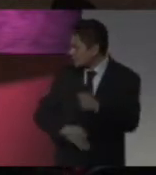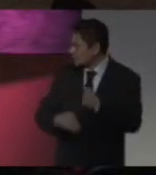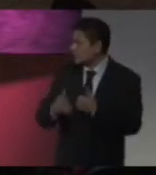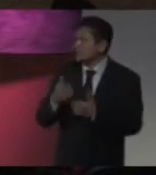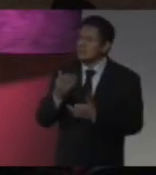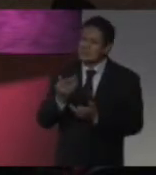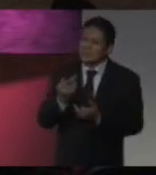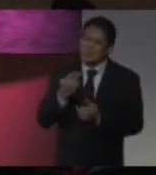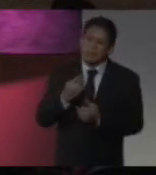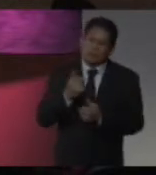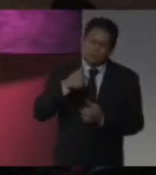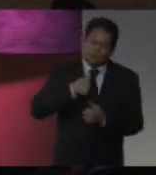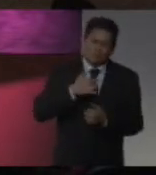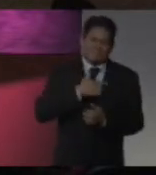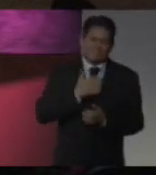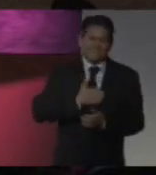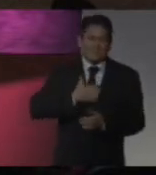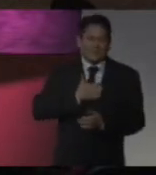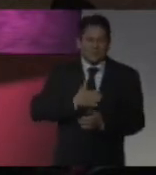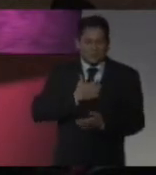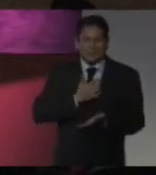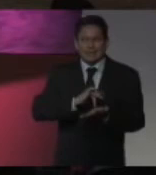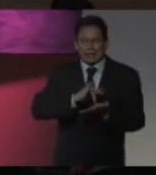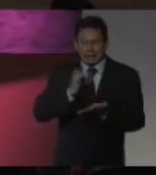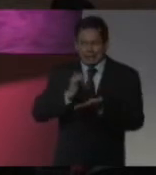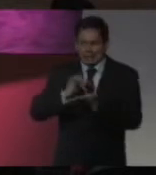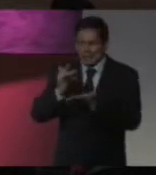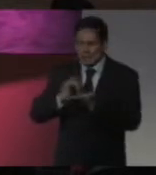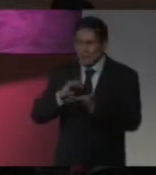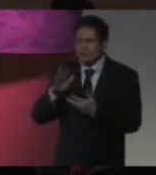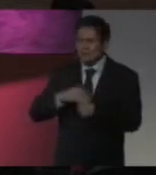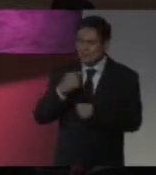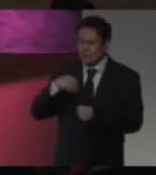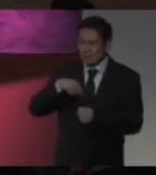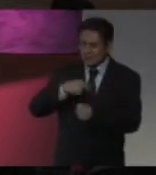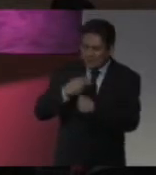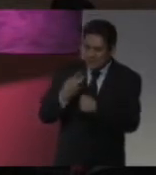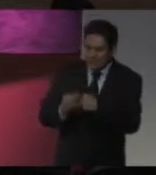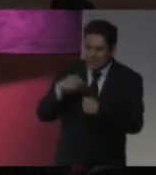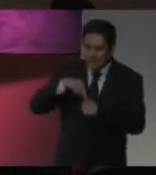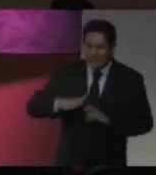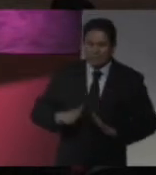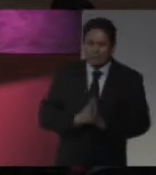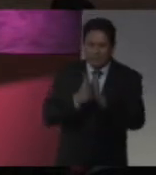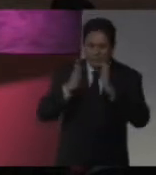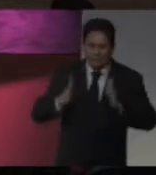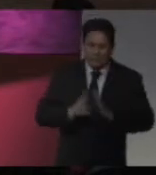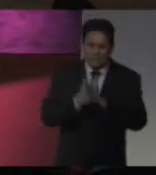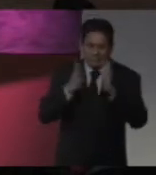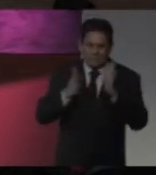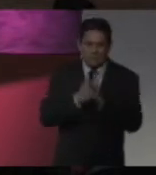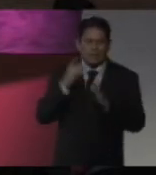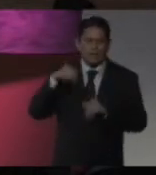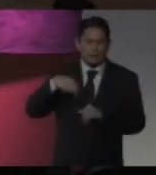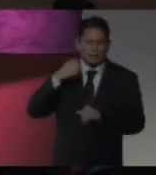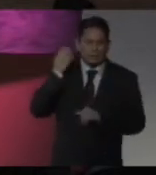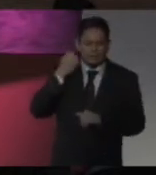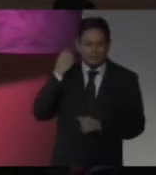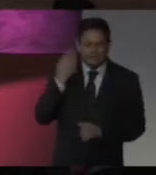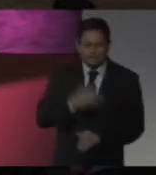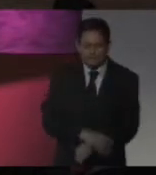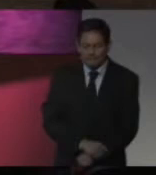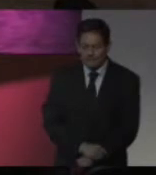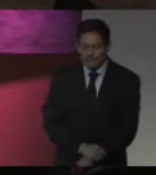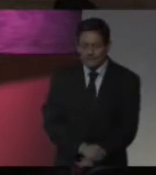a todos. Yo agradezco sinceramente la invitación a participar en este coloquio.